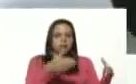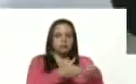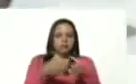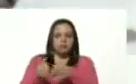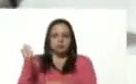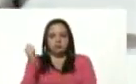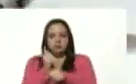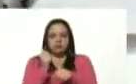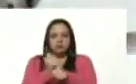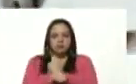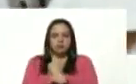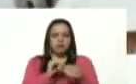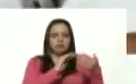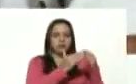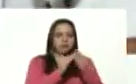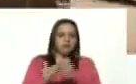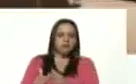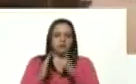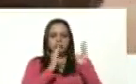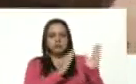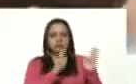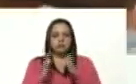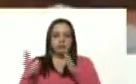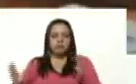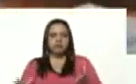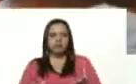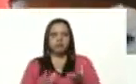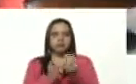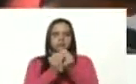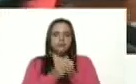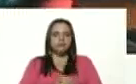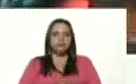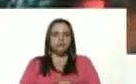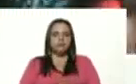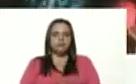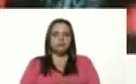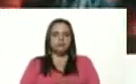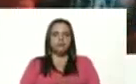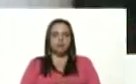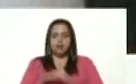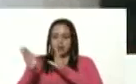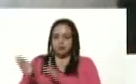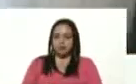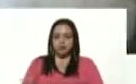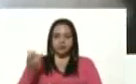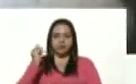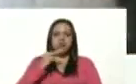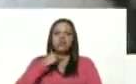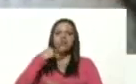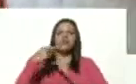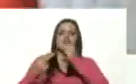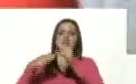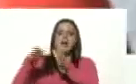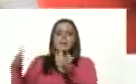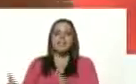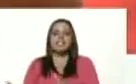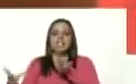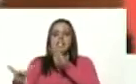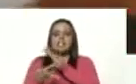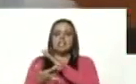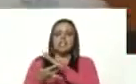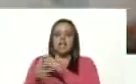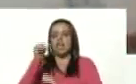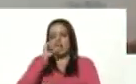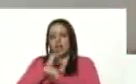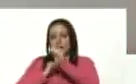trabajo, la comunidad organizada, nos acompaña la compañera Maruja Acosta, vocera de las mesas técnicas de agua